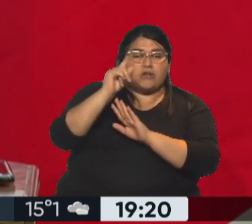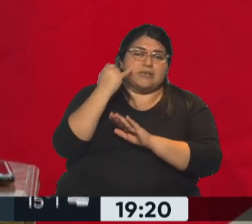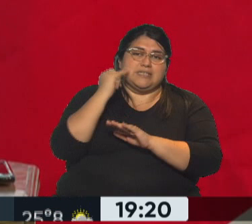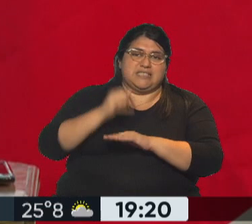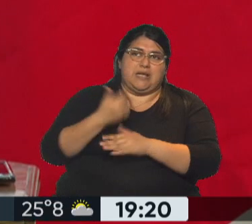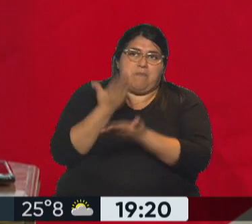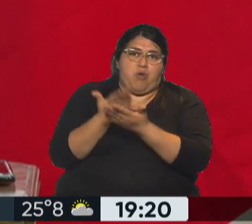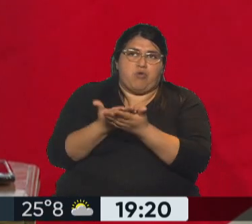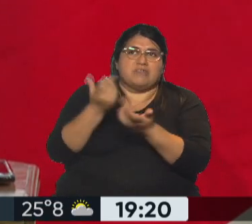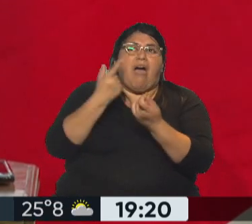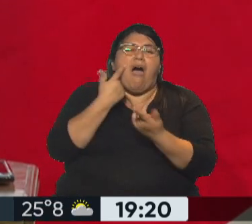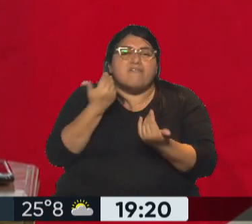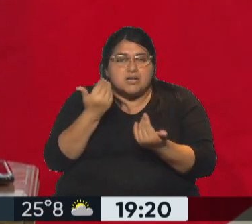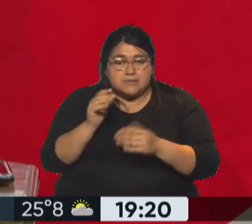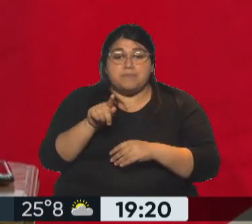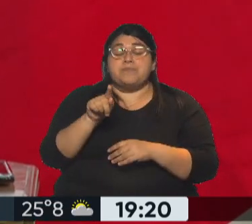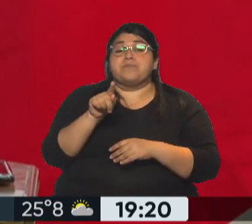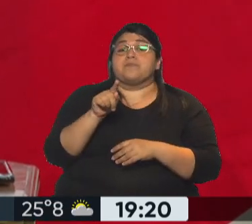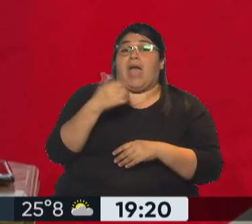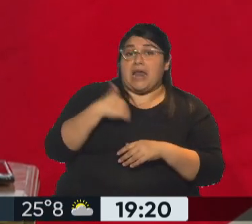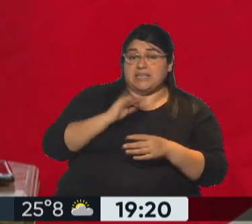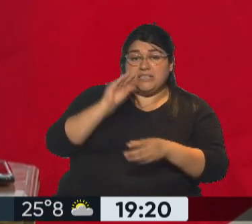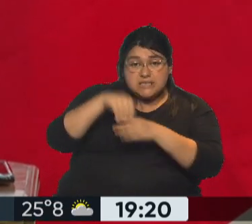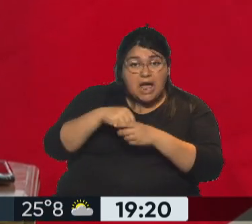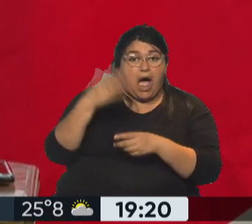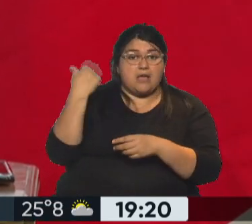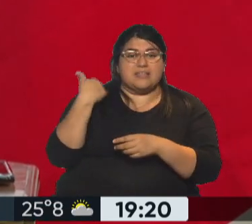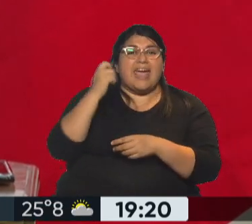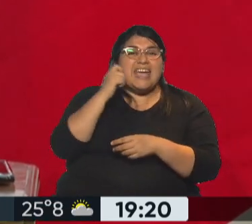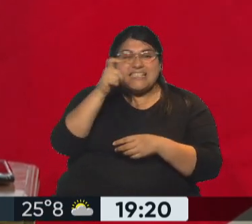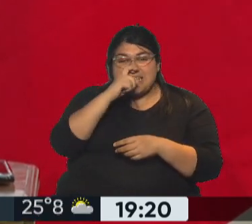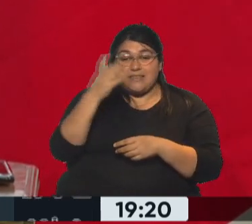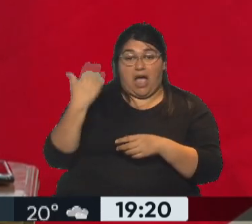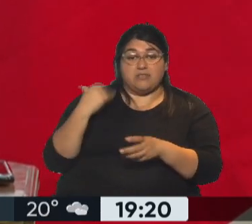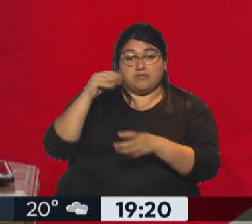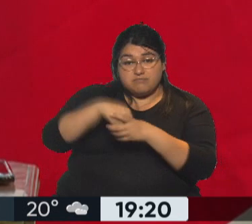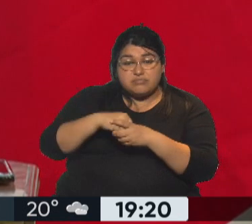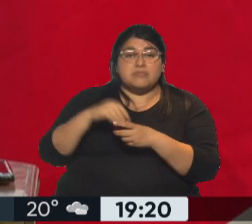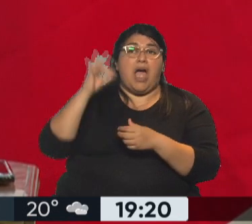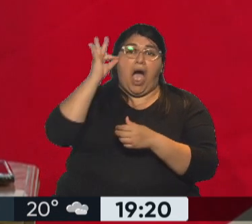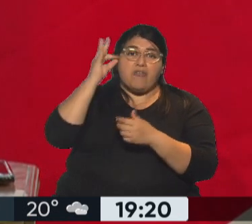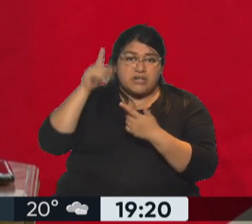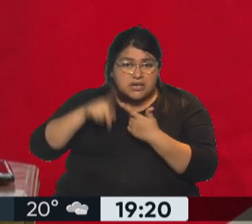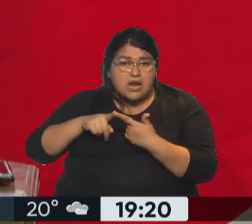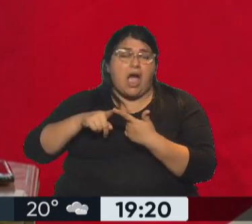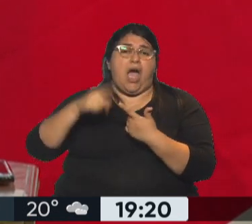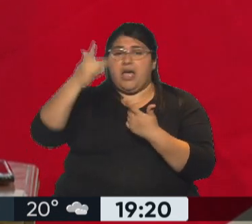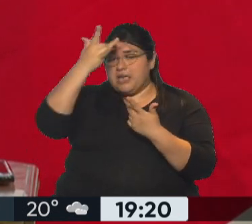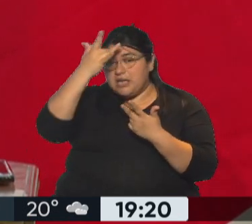G7, participó Argentina, participó la Unión Africana, participó